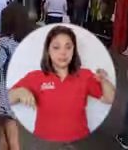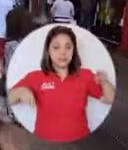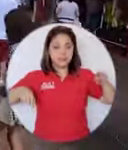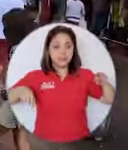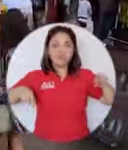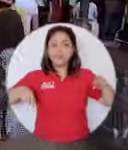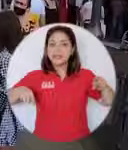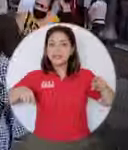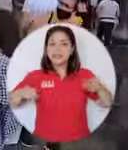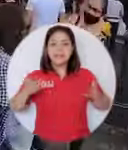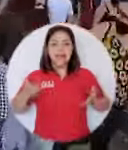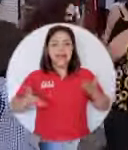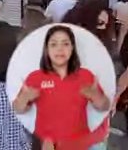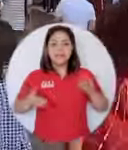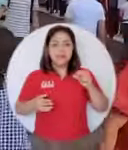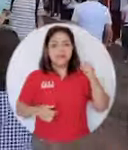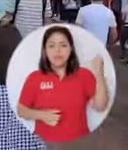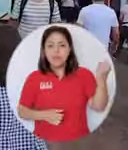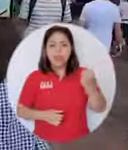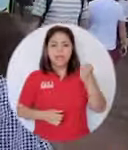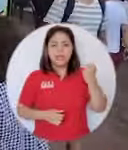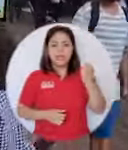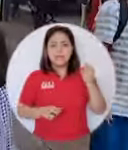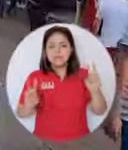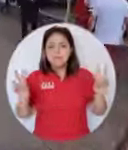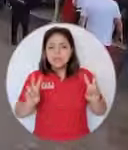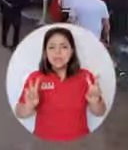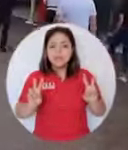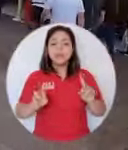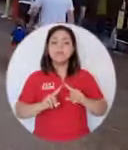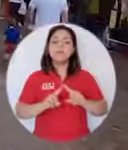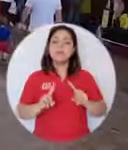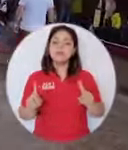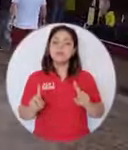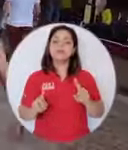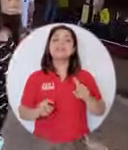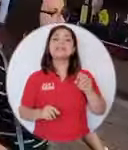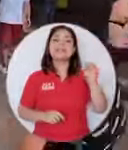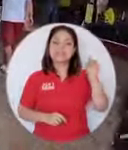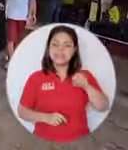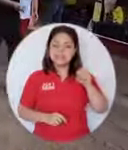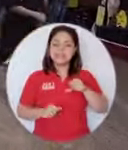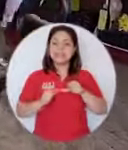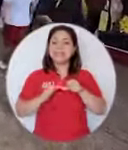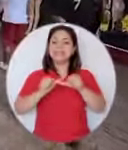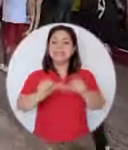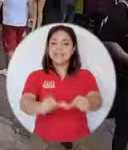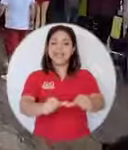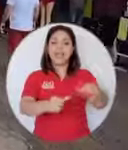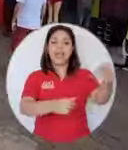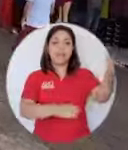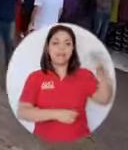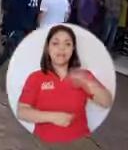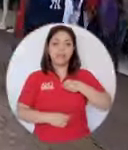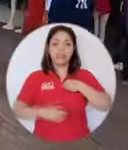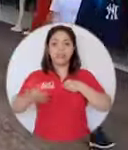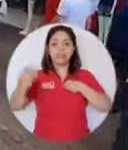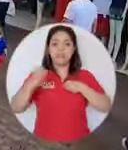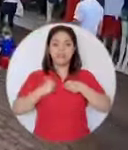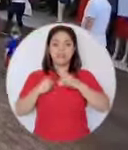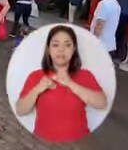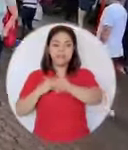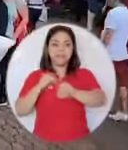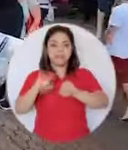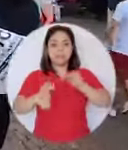variantes que no son tan virulentas, pero no quiere decir que no contagian y que no podrían